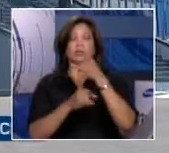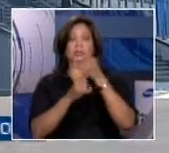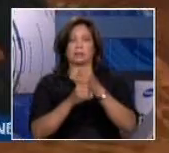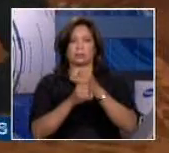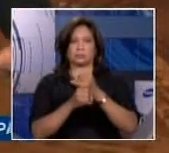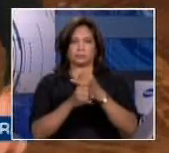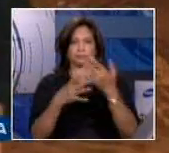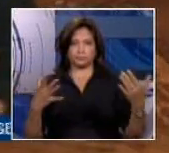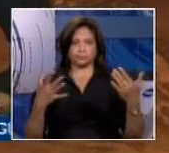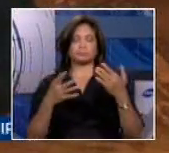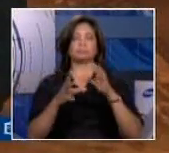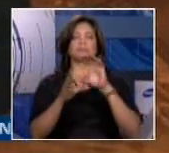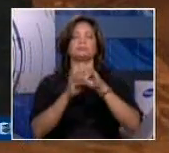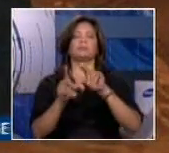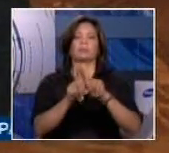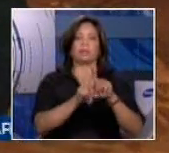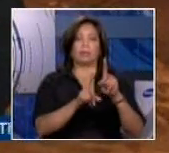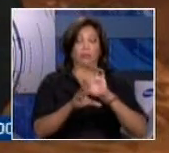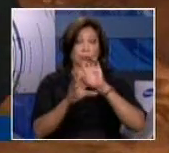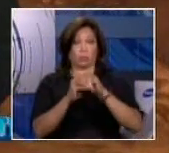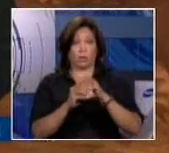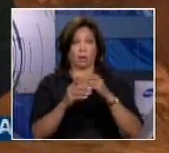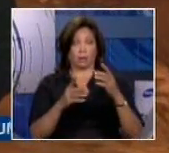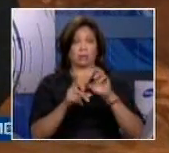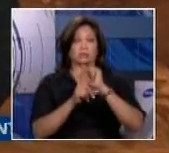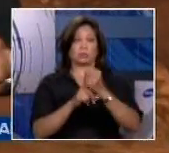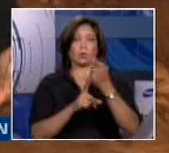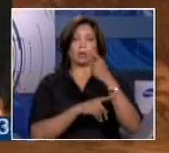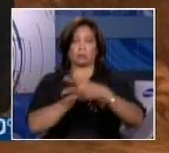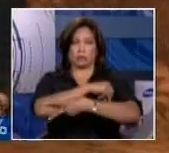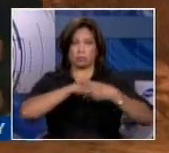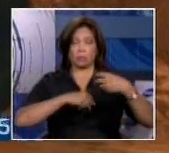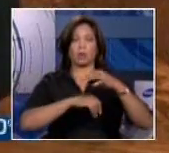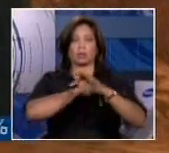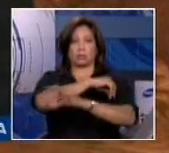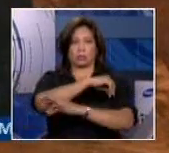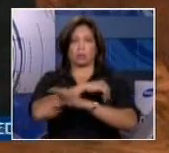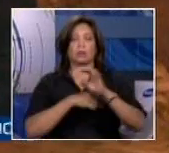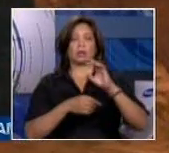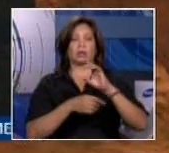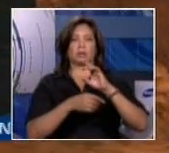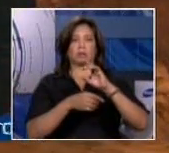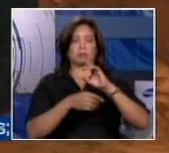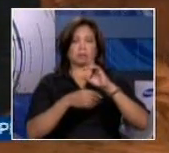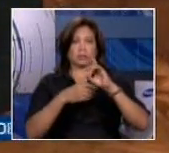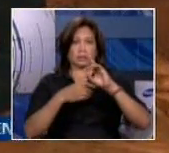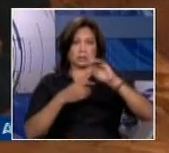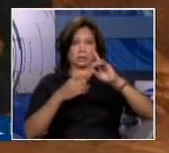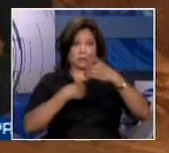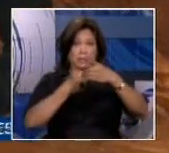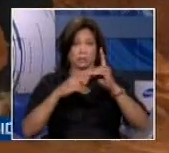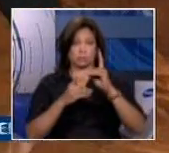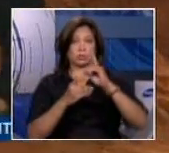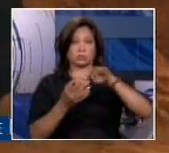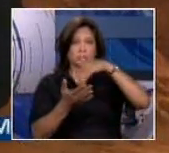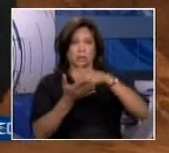institución. En lo que se incluyen también los implicados en el caso del robo de droga de la Dirección Central Antinarcótico